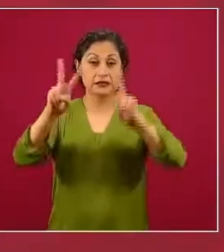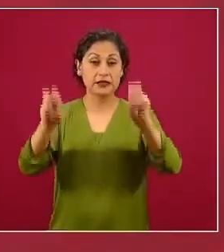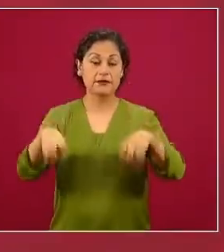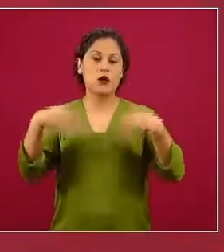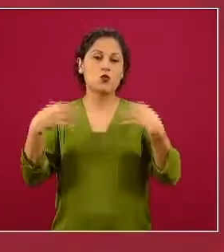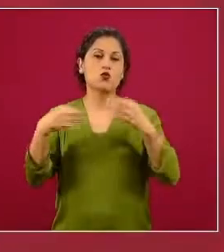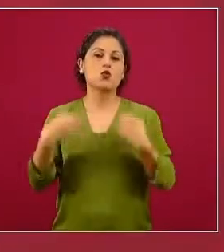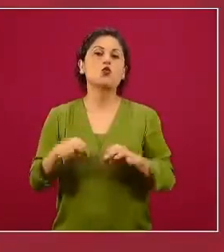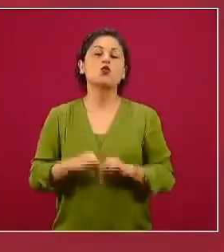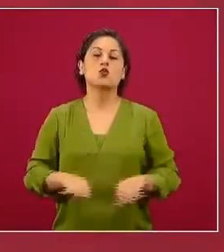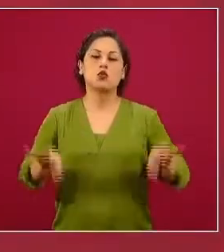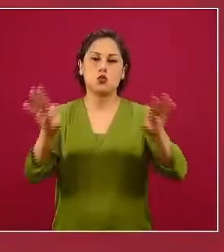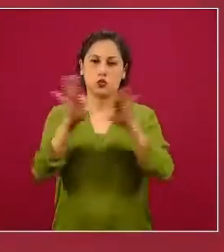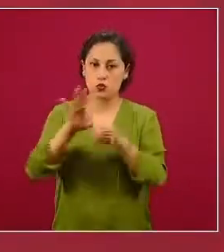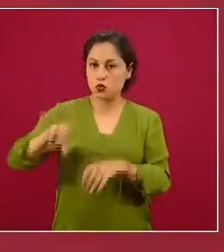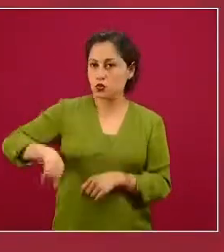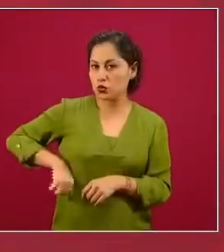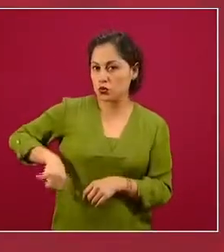las polémicas.